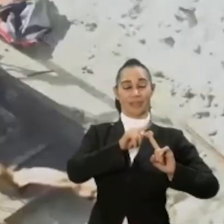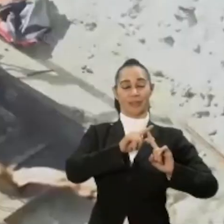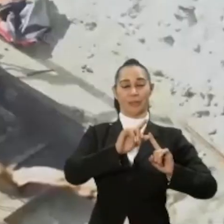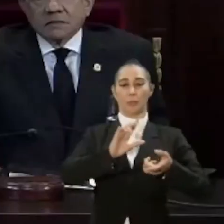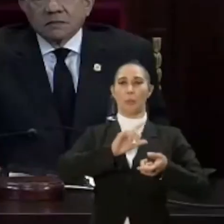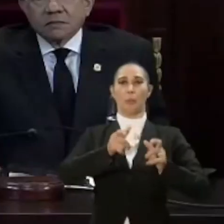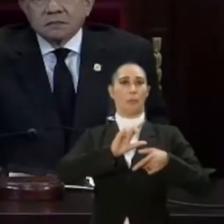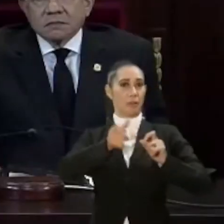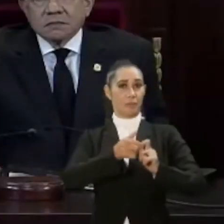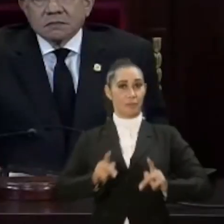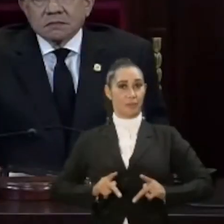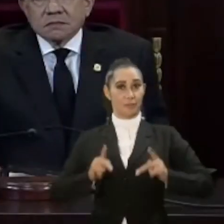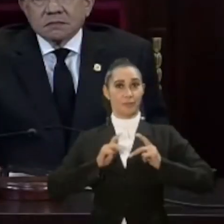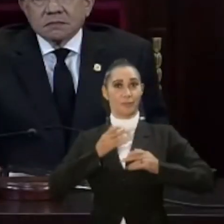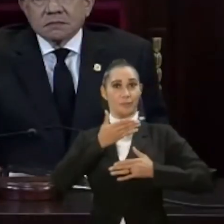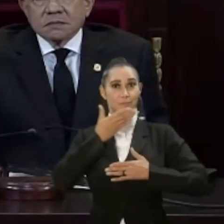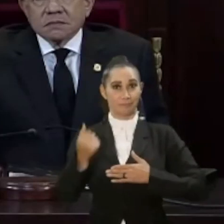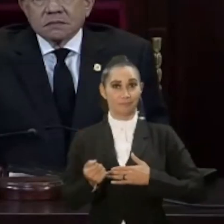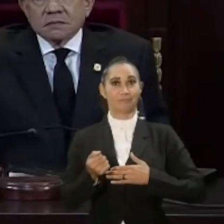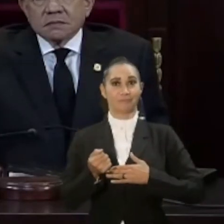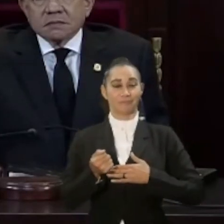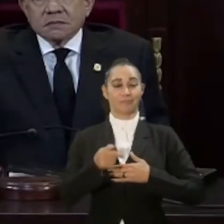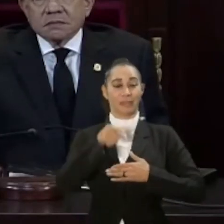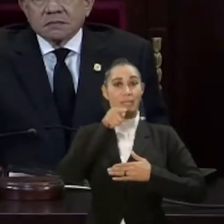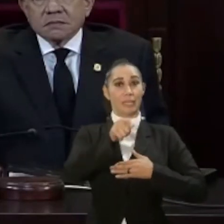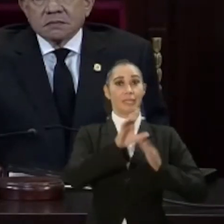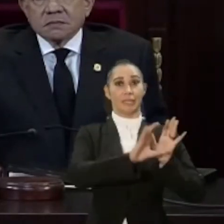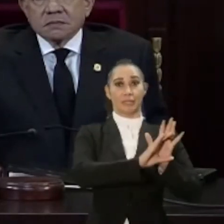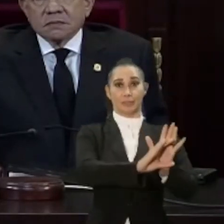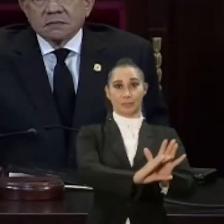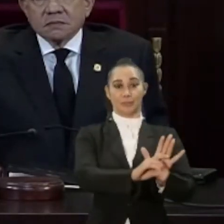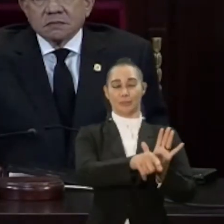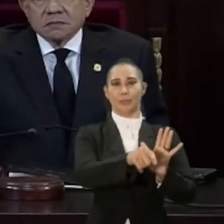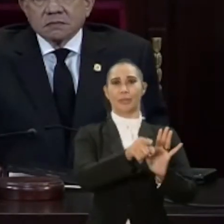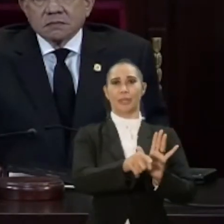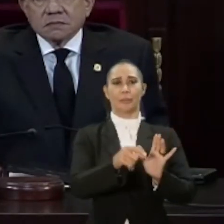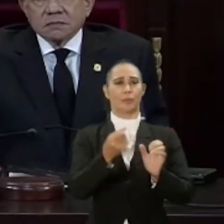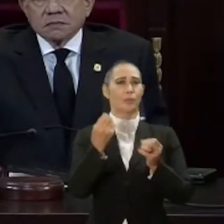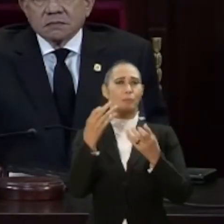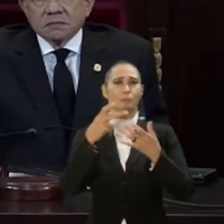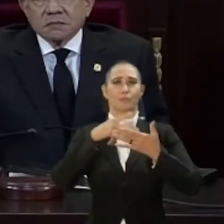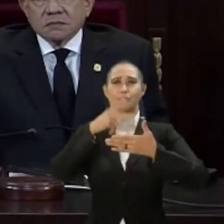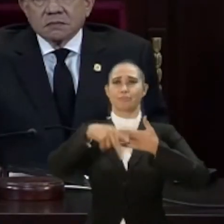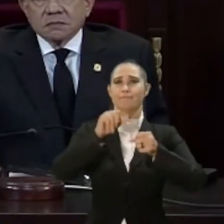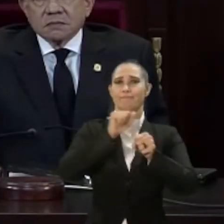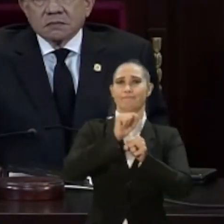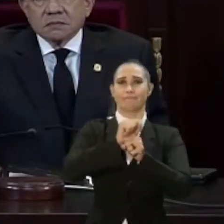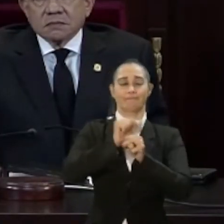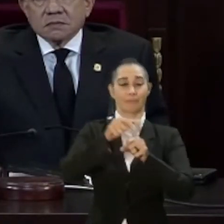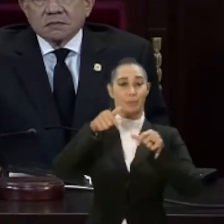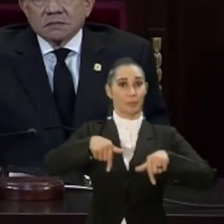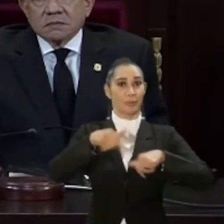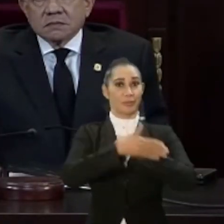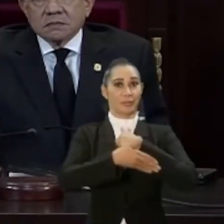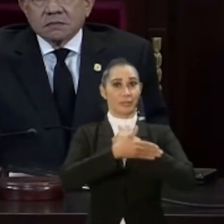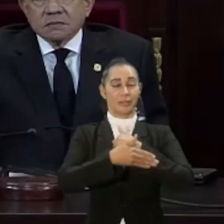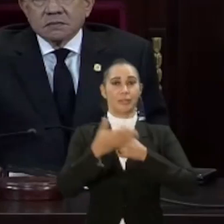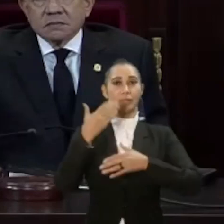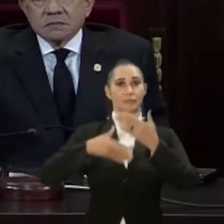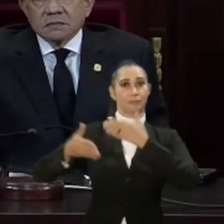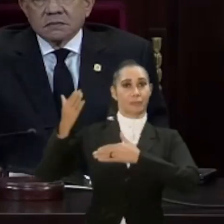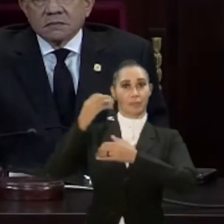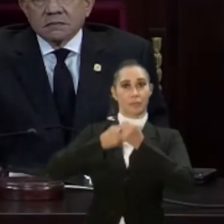mejorado ampliamente su calidad de vida. Y este es un ejemplo de decenas de obras que hemos hecho en todo el país. Durante el